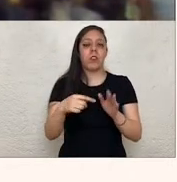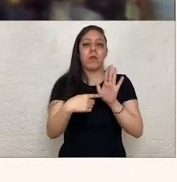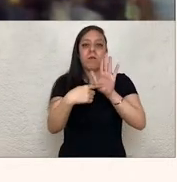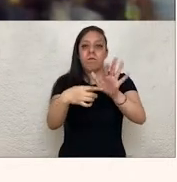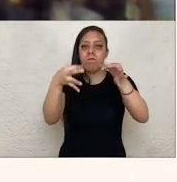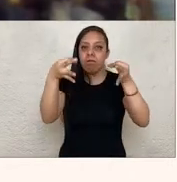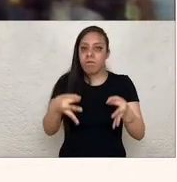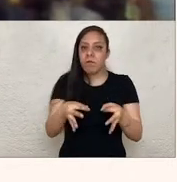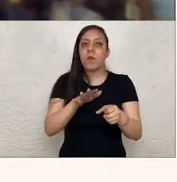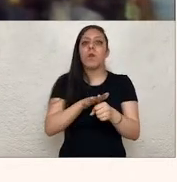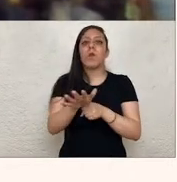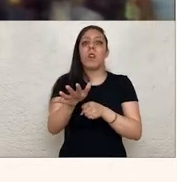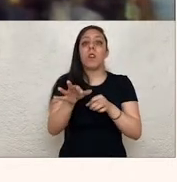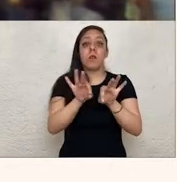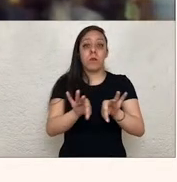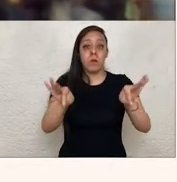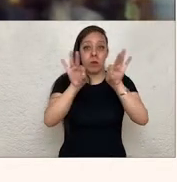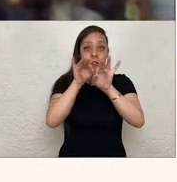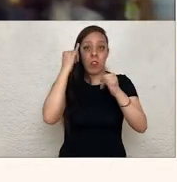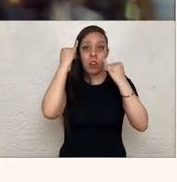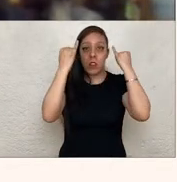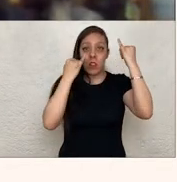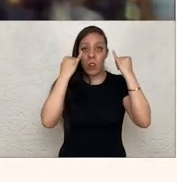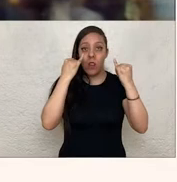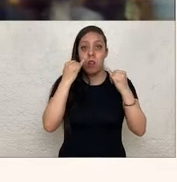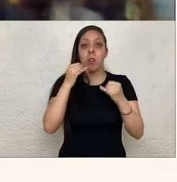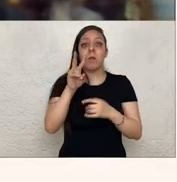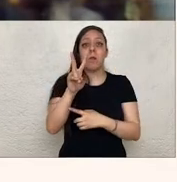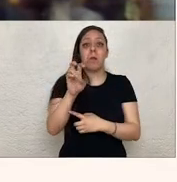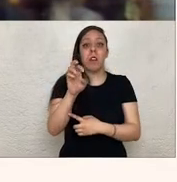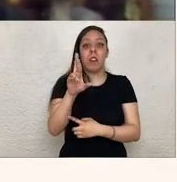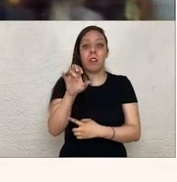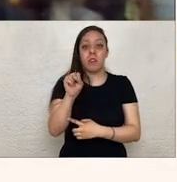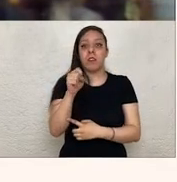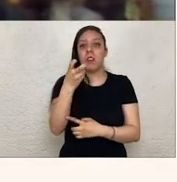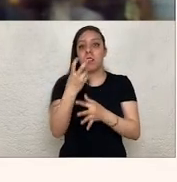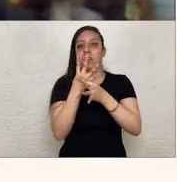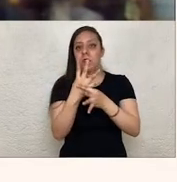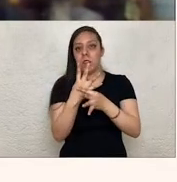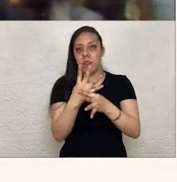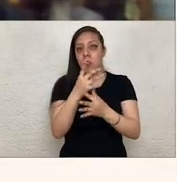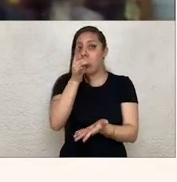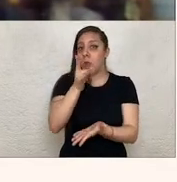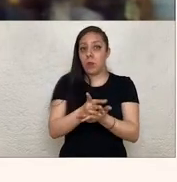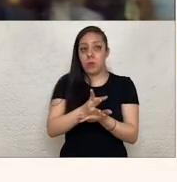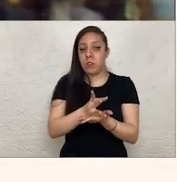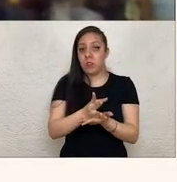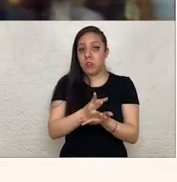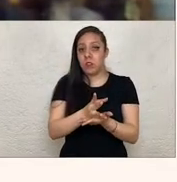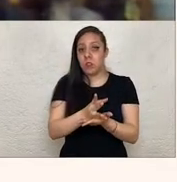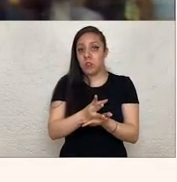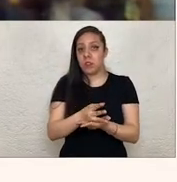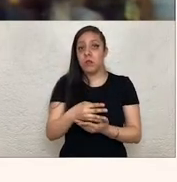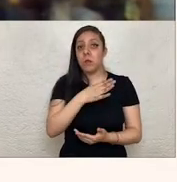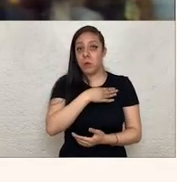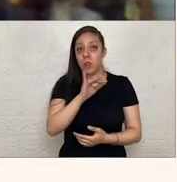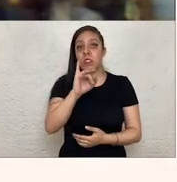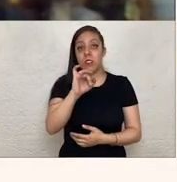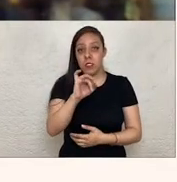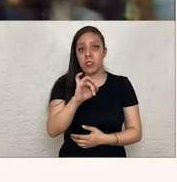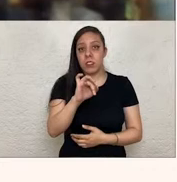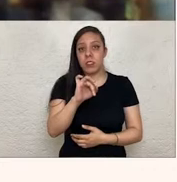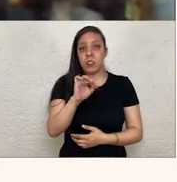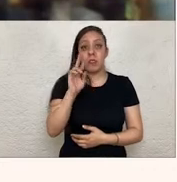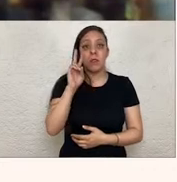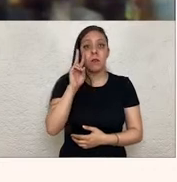ejemplo magnífico de la importancia de esa idea que planteó Verónica, es decir, no es solamente para las mujeres,